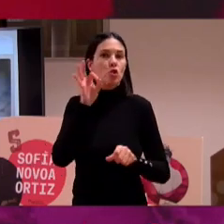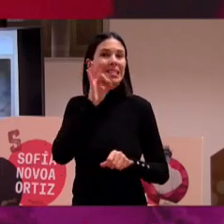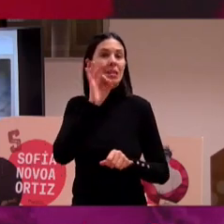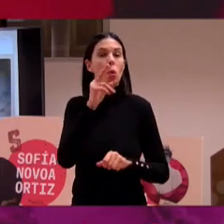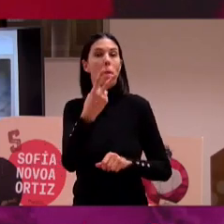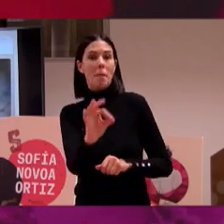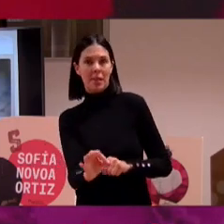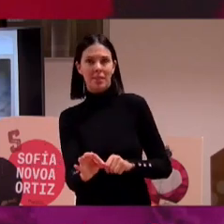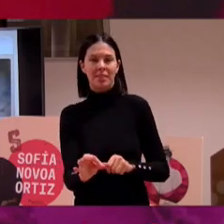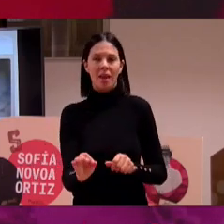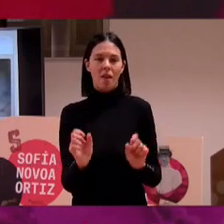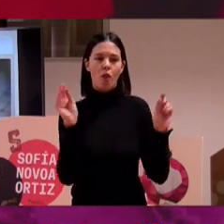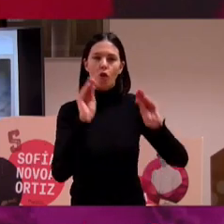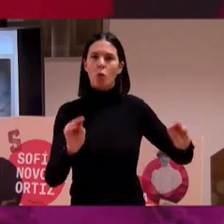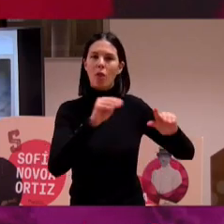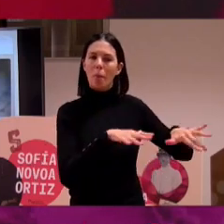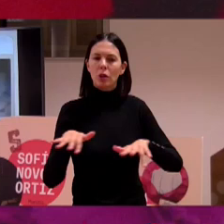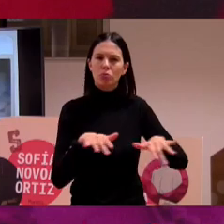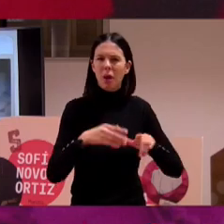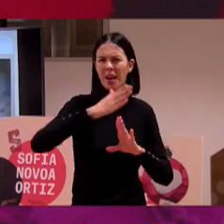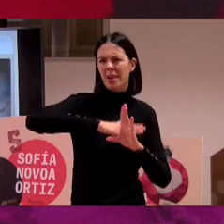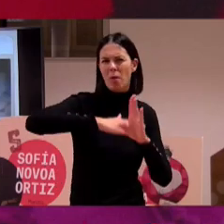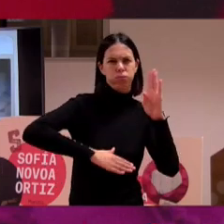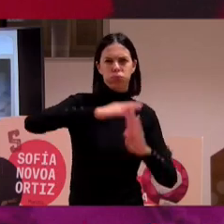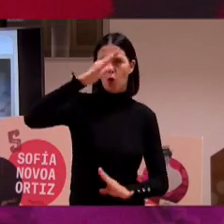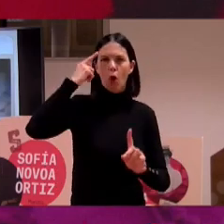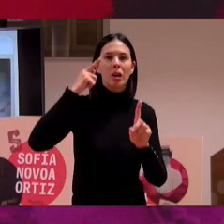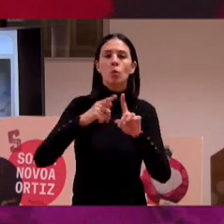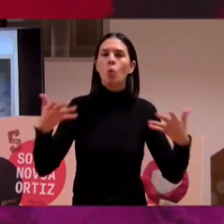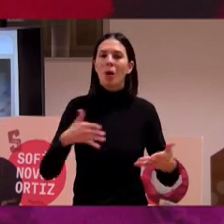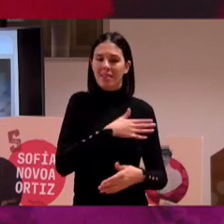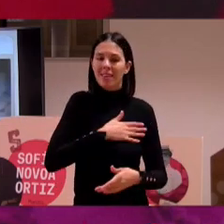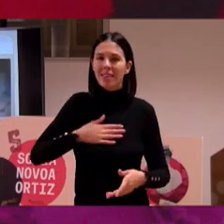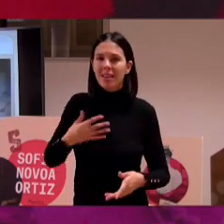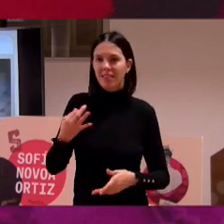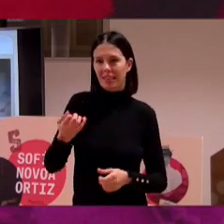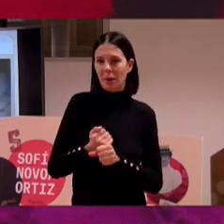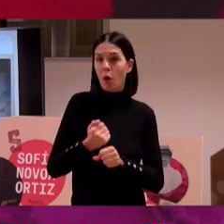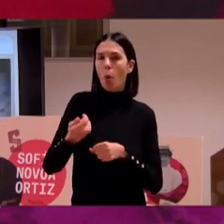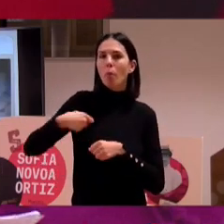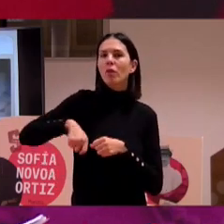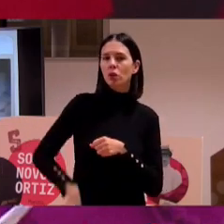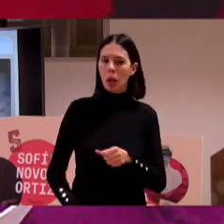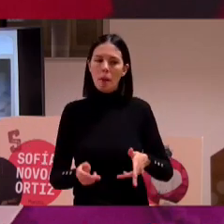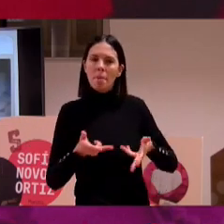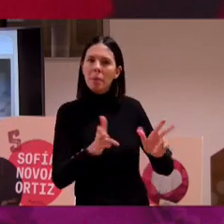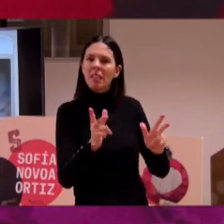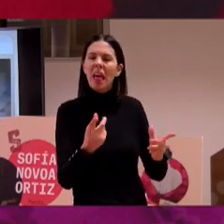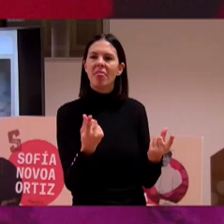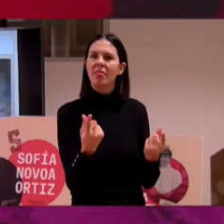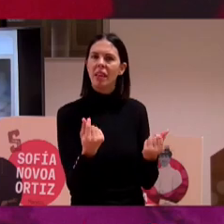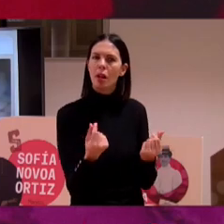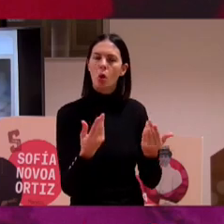XX reciben formación pianística de alto nivel coa finalidade de conseguir unha saída profesional que lles permita gañarse a vida de